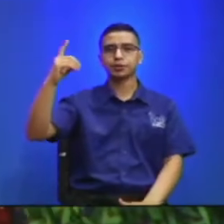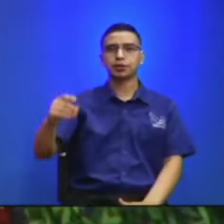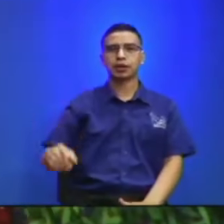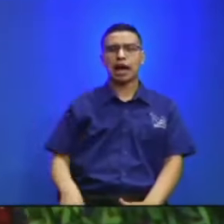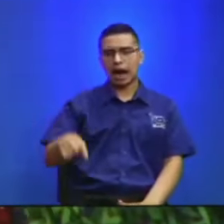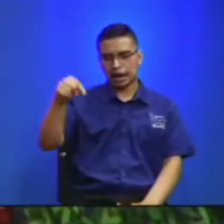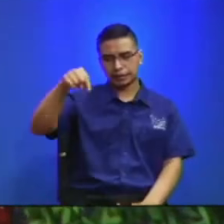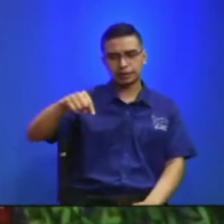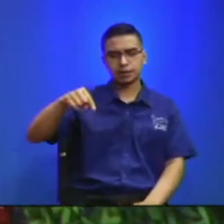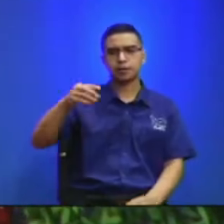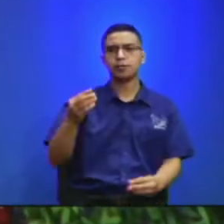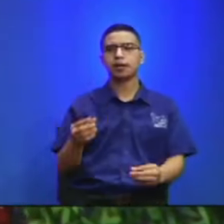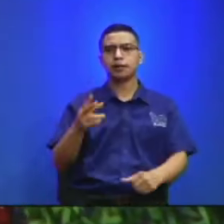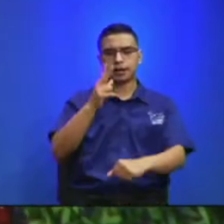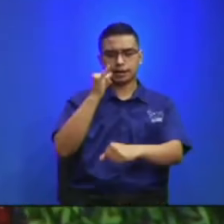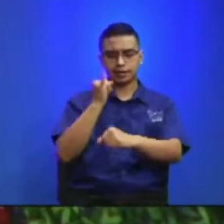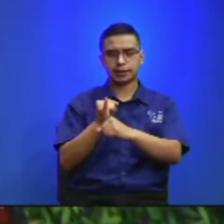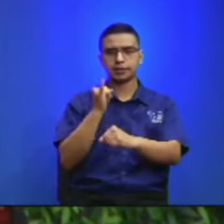qué